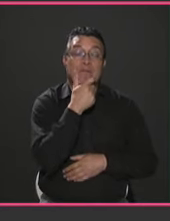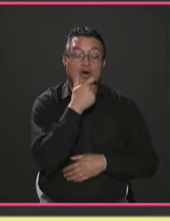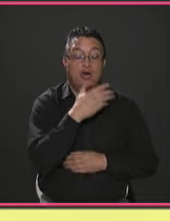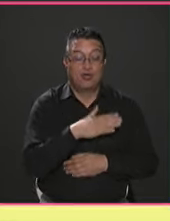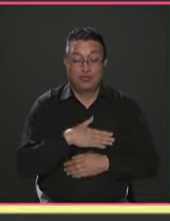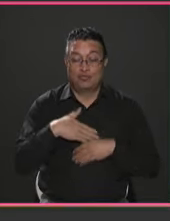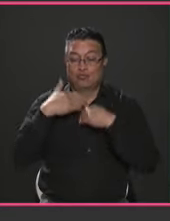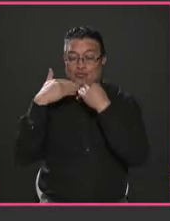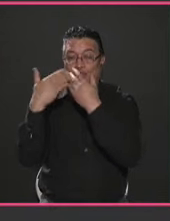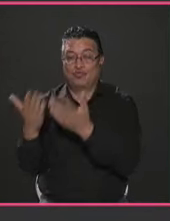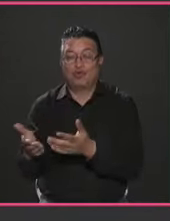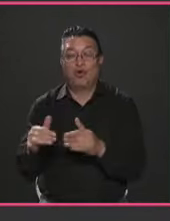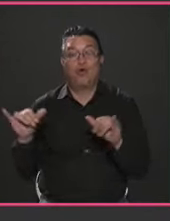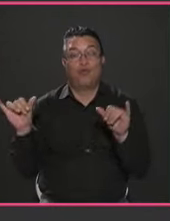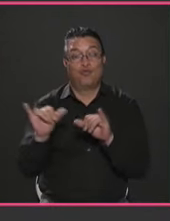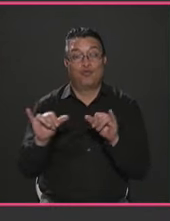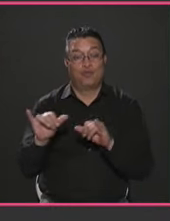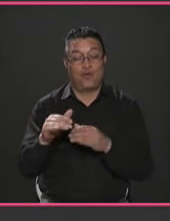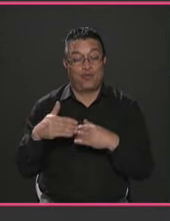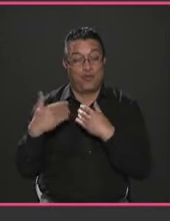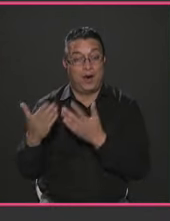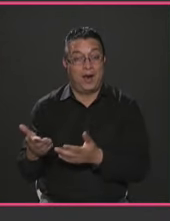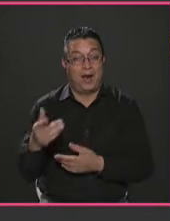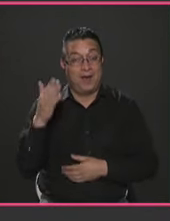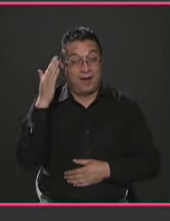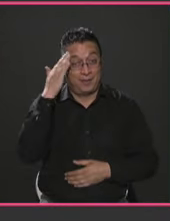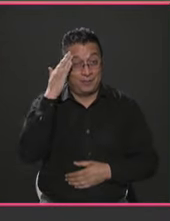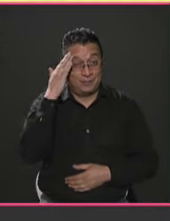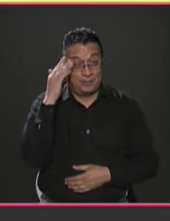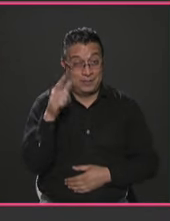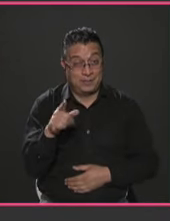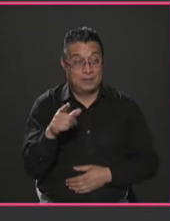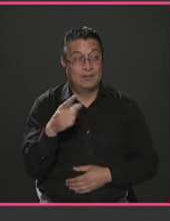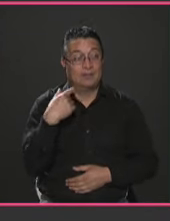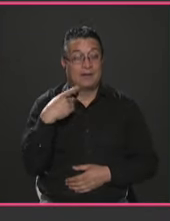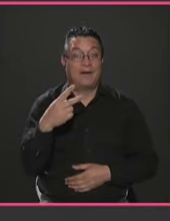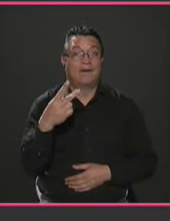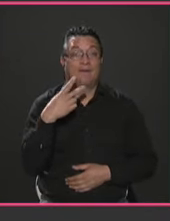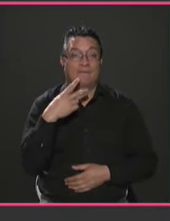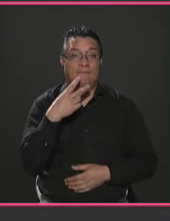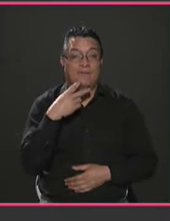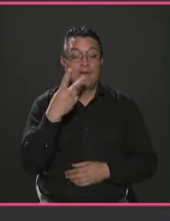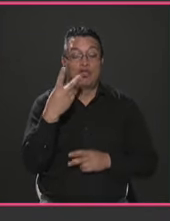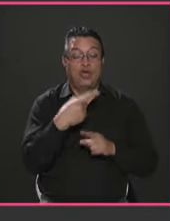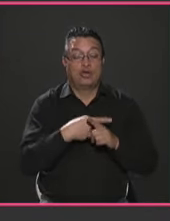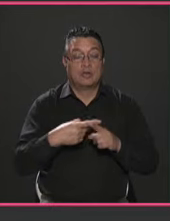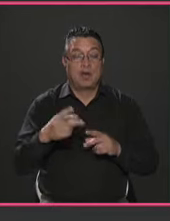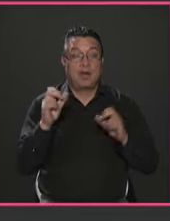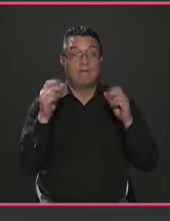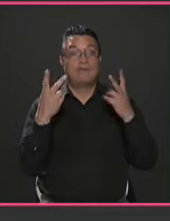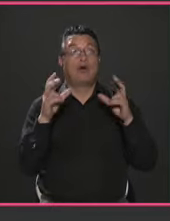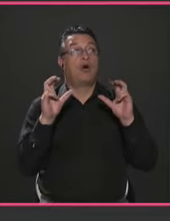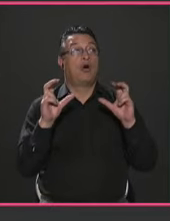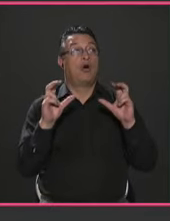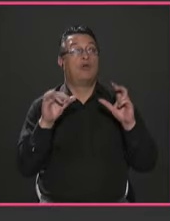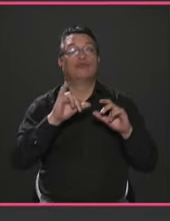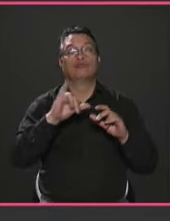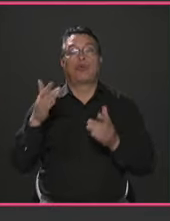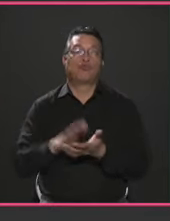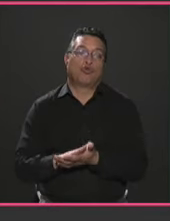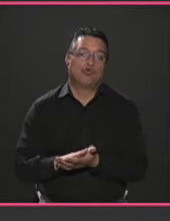trasplantó a un bebé que vivió por dos semanas y luego